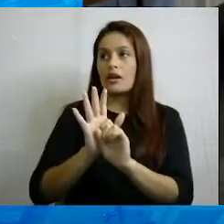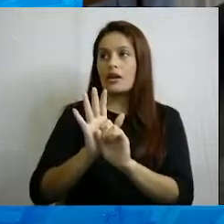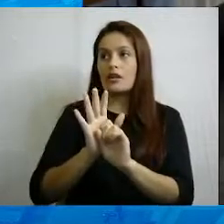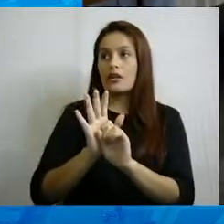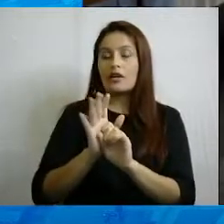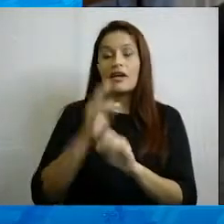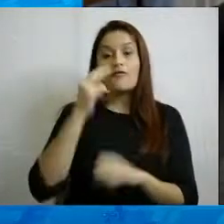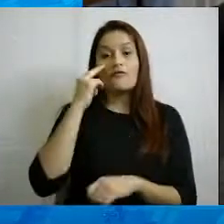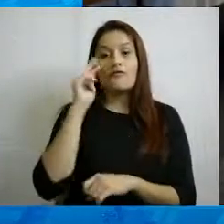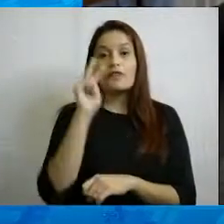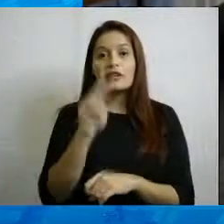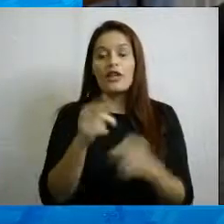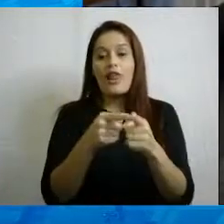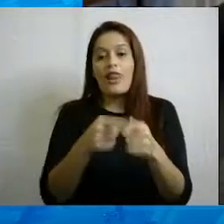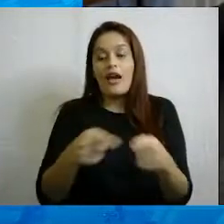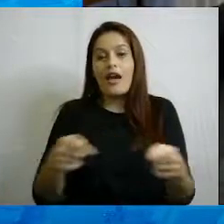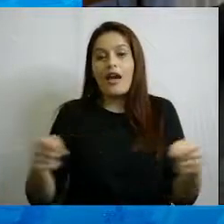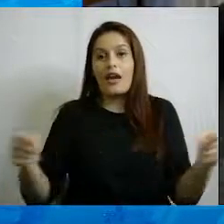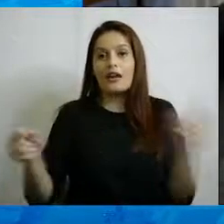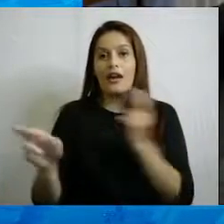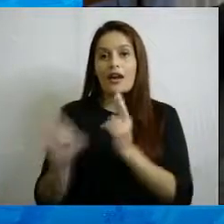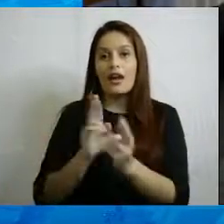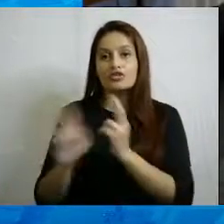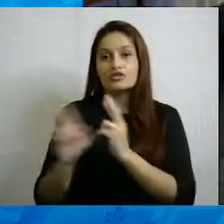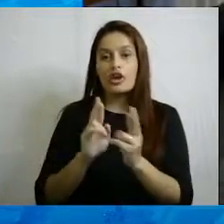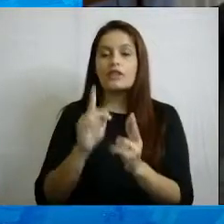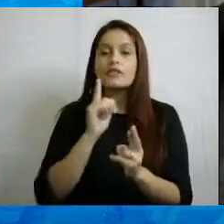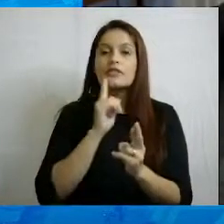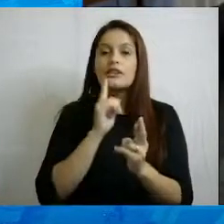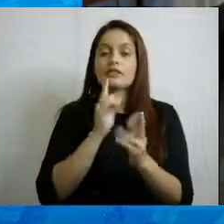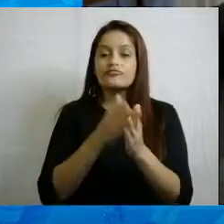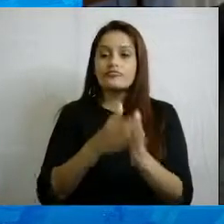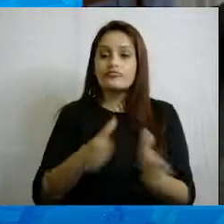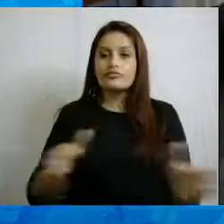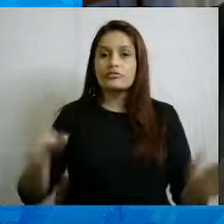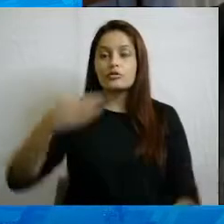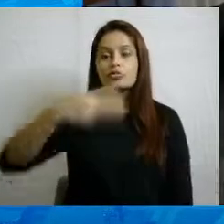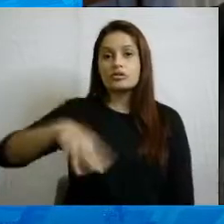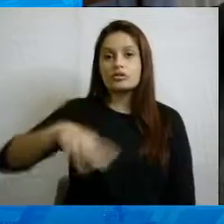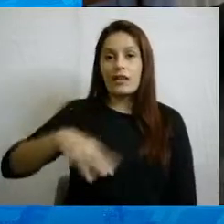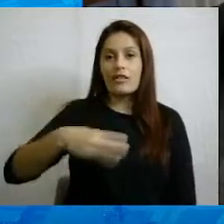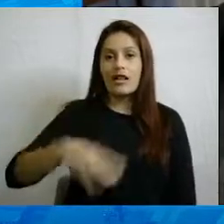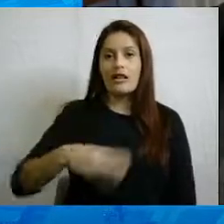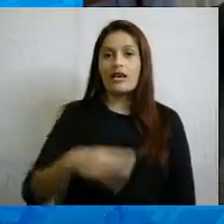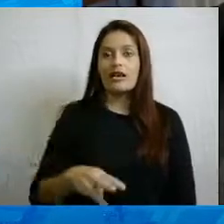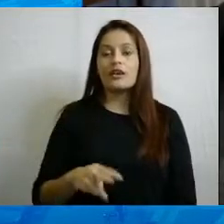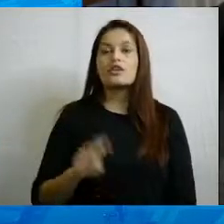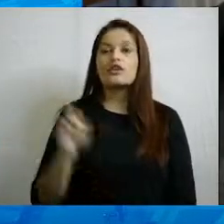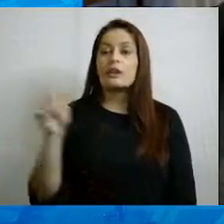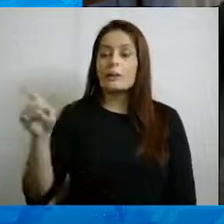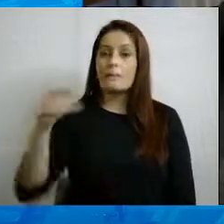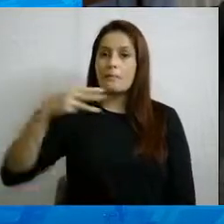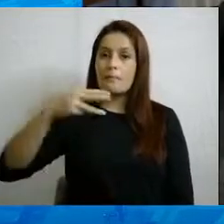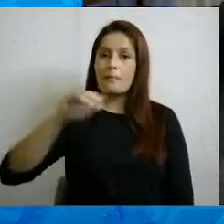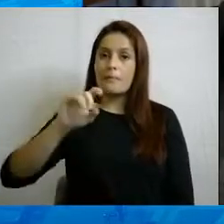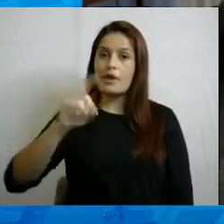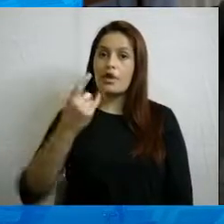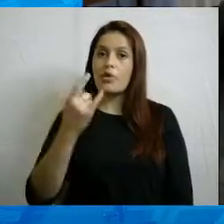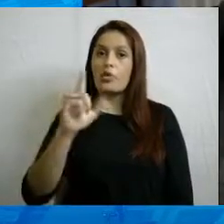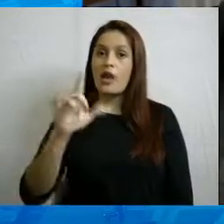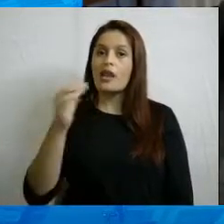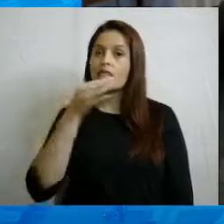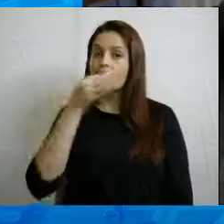en vista de la larga relación comercial que ha tenido con la municipalidad, don Miguel quiso venir a